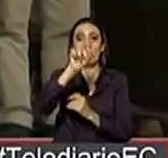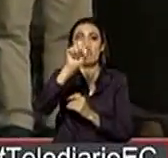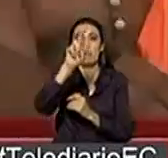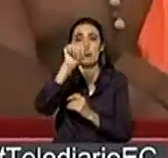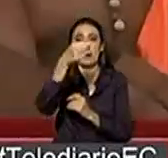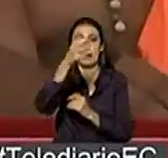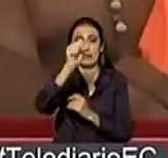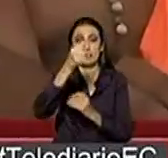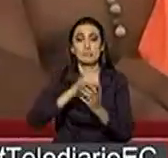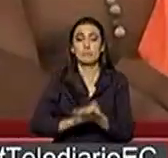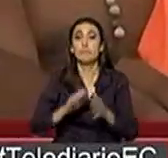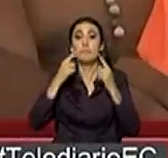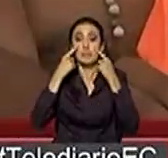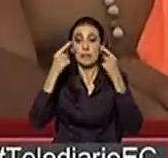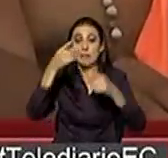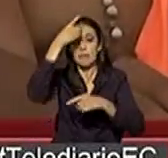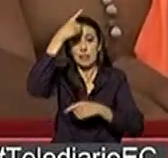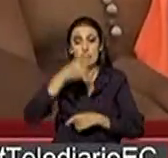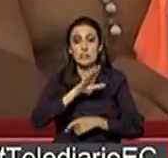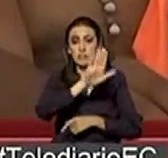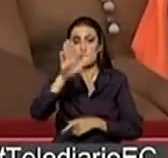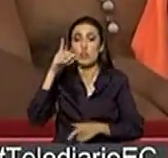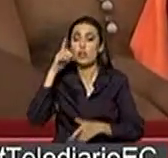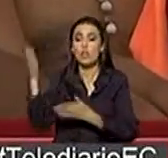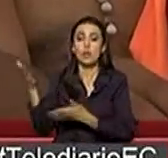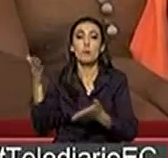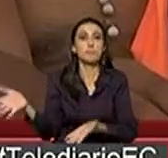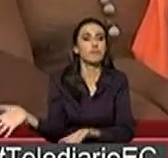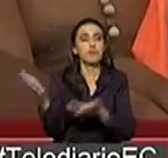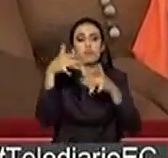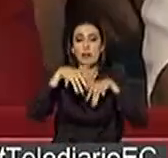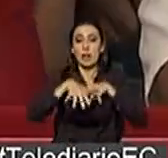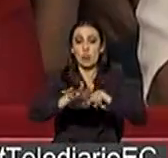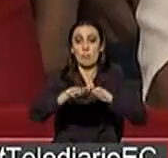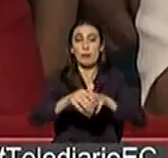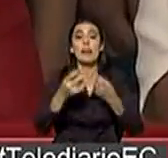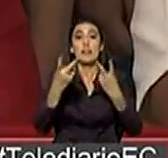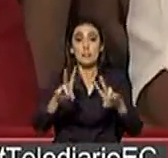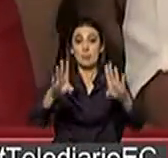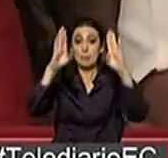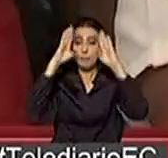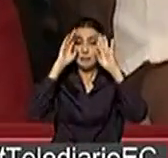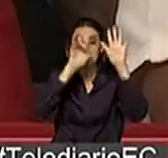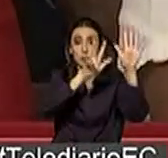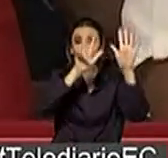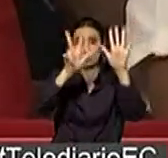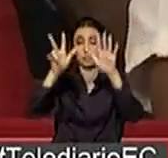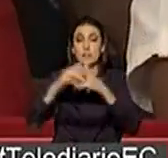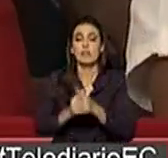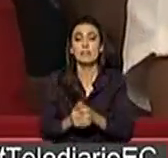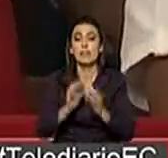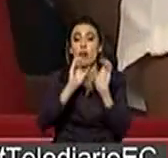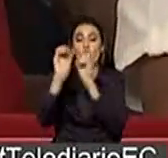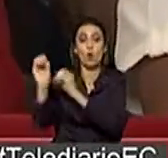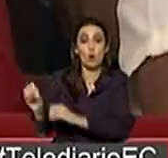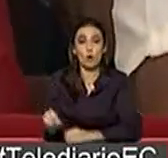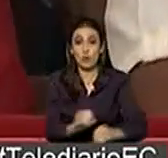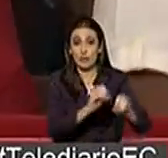están pendientes a las decisiones del gobierno en torno al decreto 883 además añadió que su organización